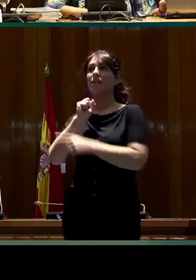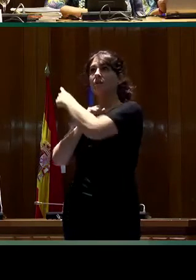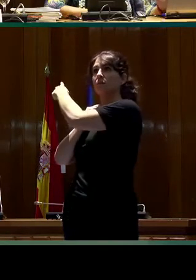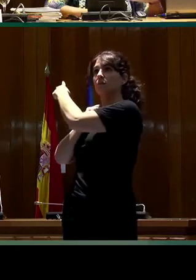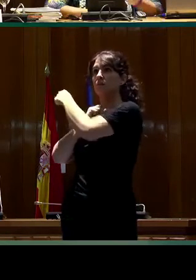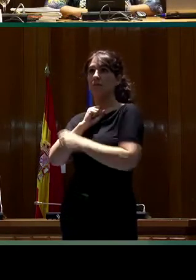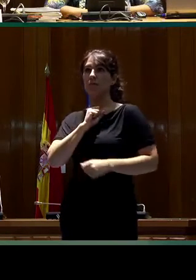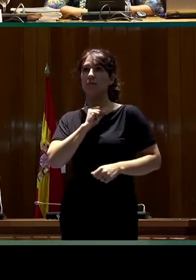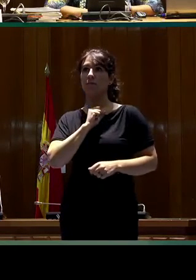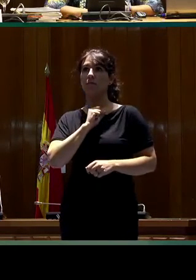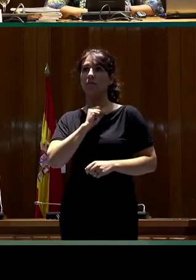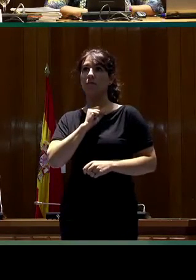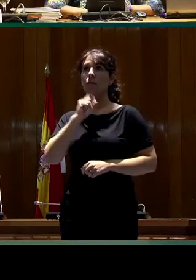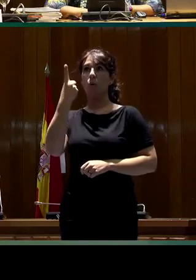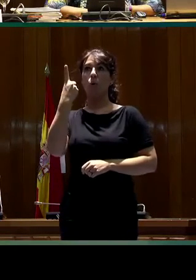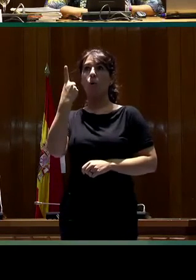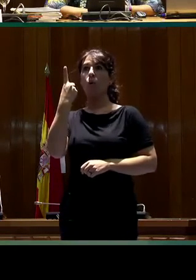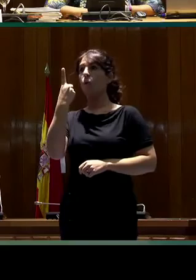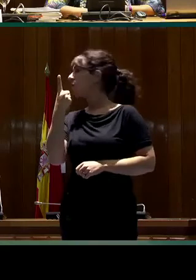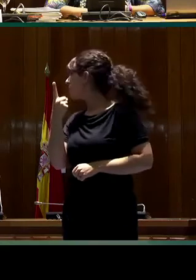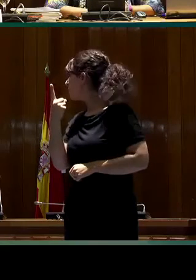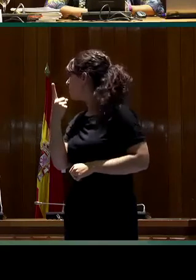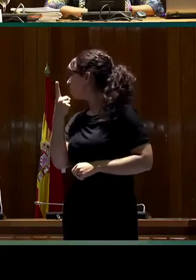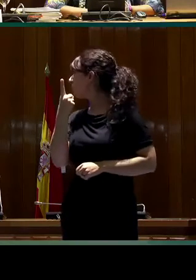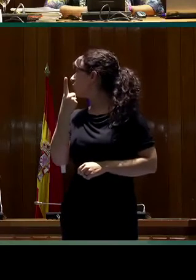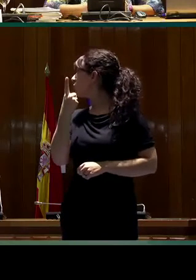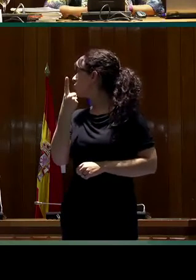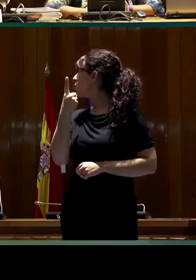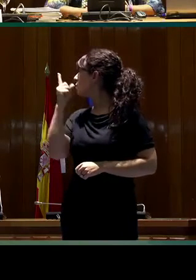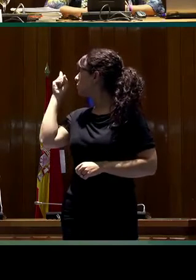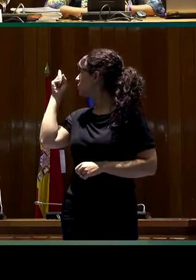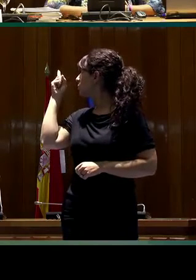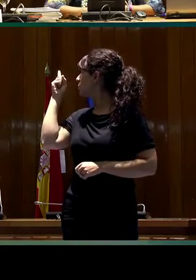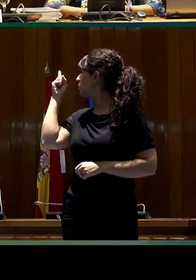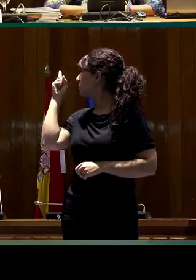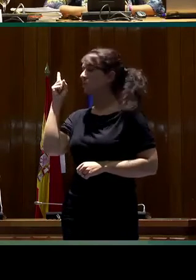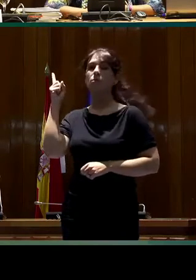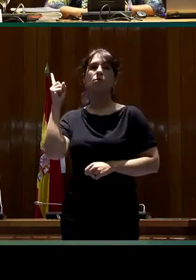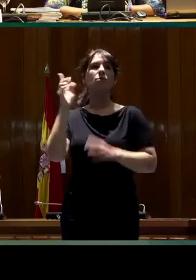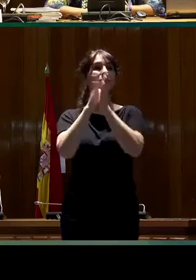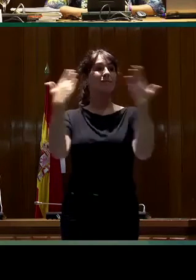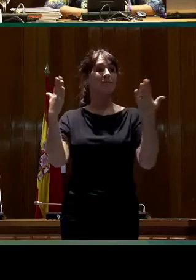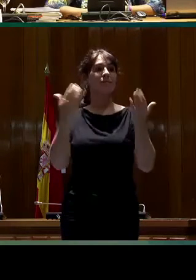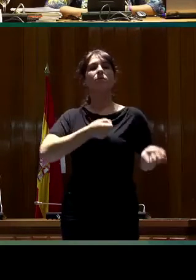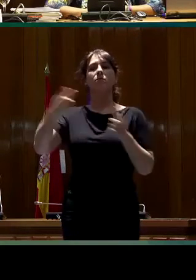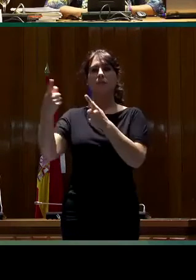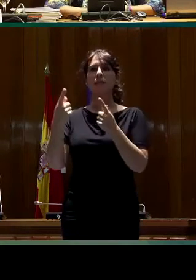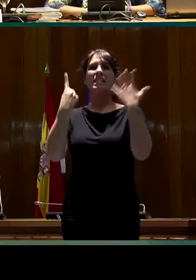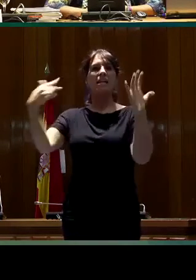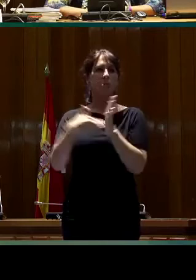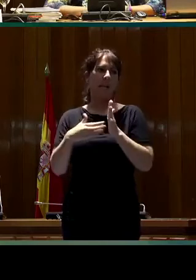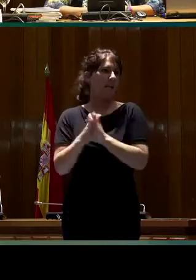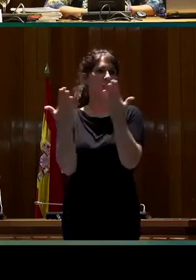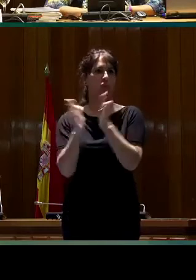proyecto que se llamaba Un libro para el Senegal, un libro para el Senegal, en el que se ha construido una biblioteca y se han llevado 6.000 libros. Claro, yo